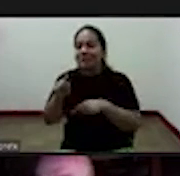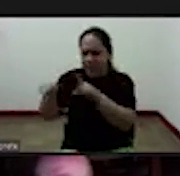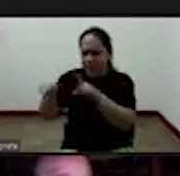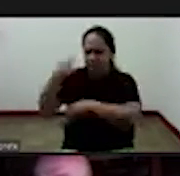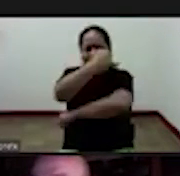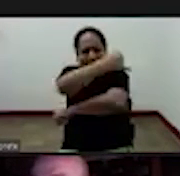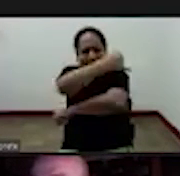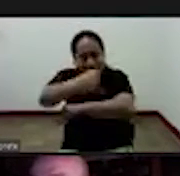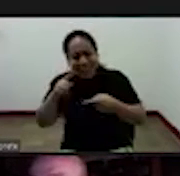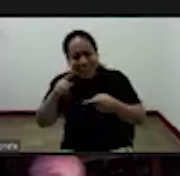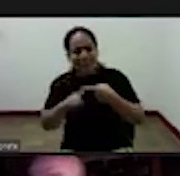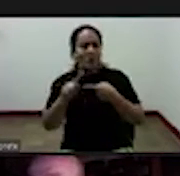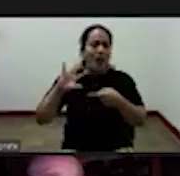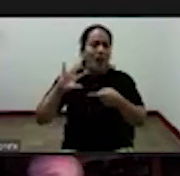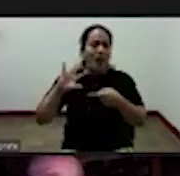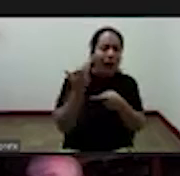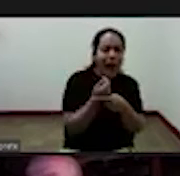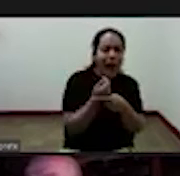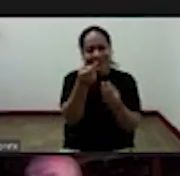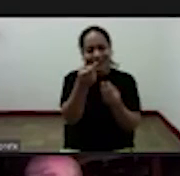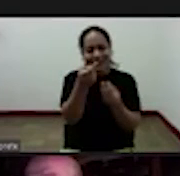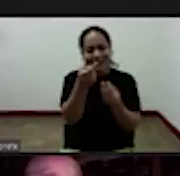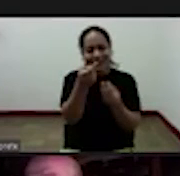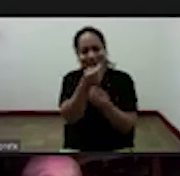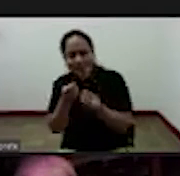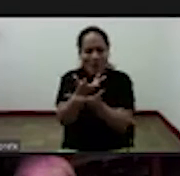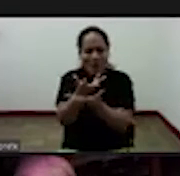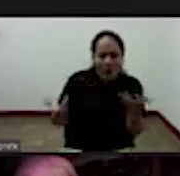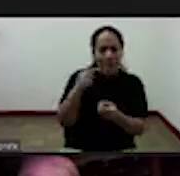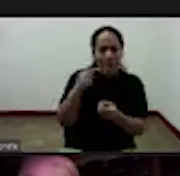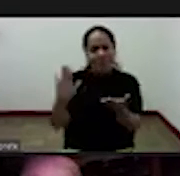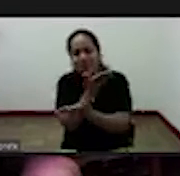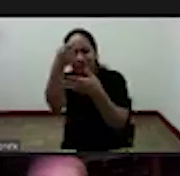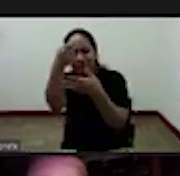arte, diseño, materiales, música. Hay otro tema